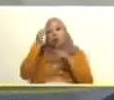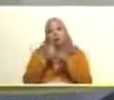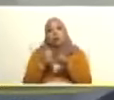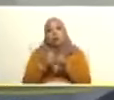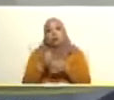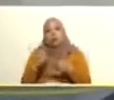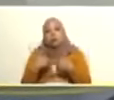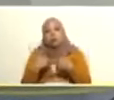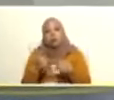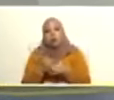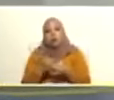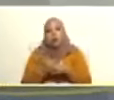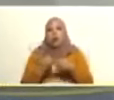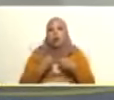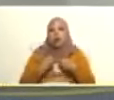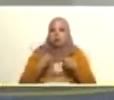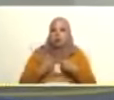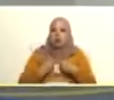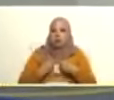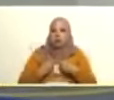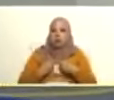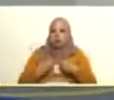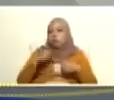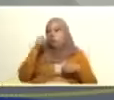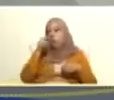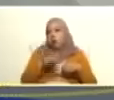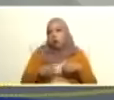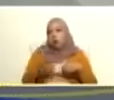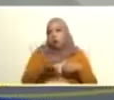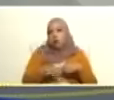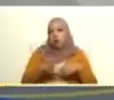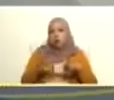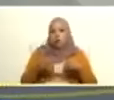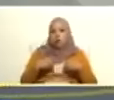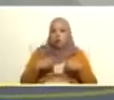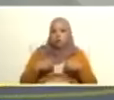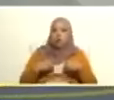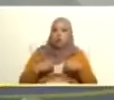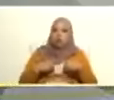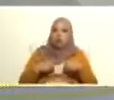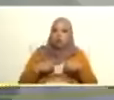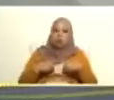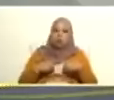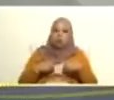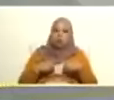contra la salud y la vida de nuestro pueblo. Eso que usted ha dicho acerca de